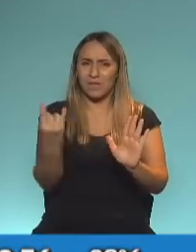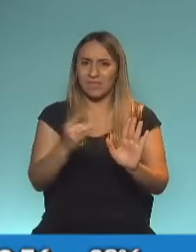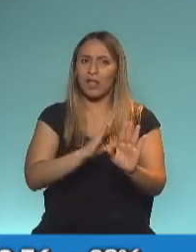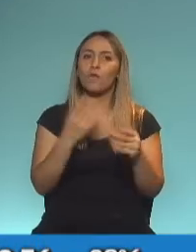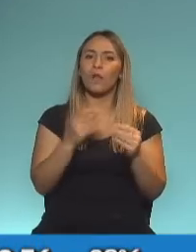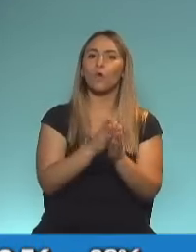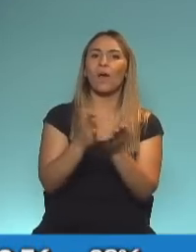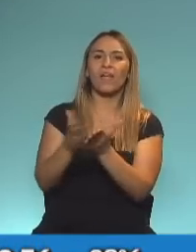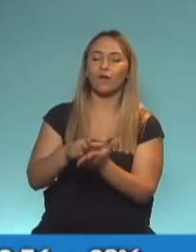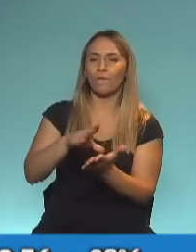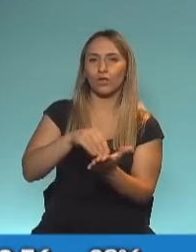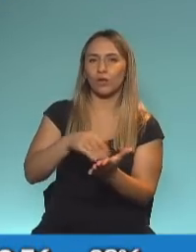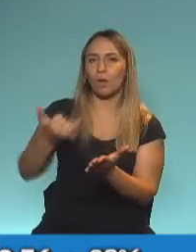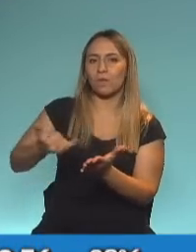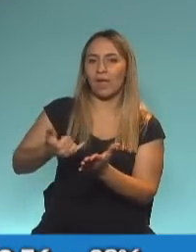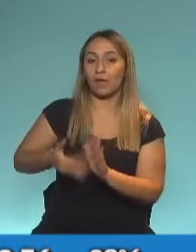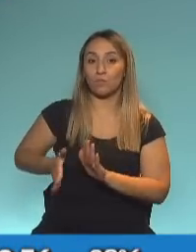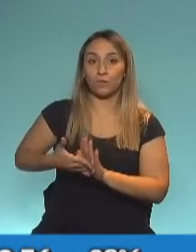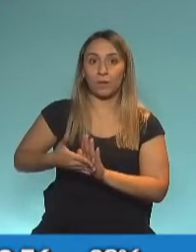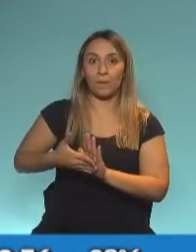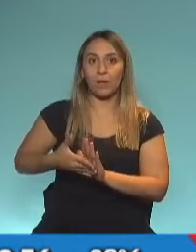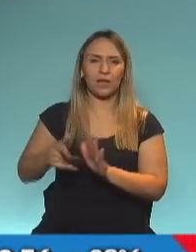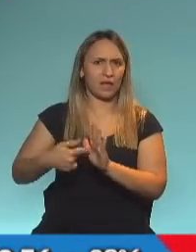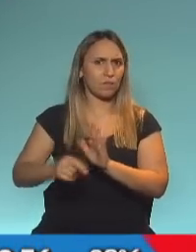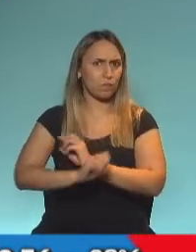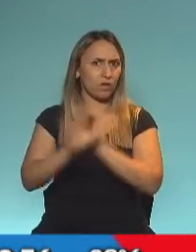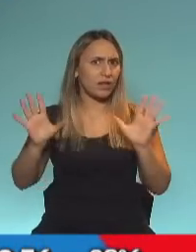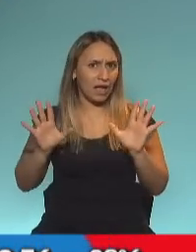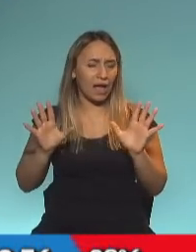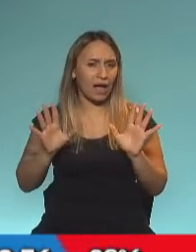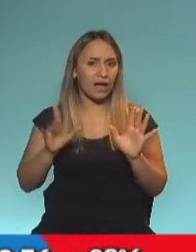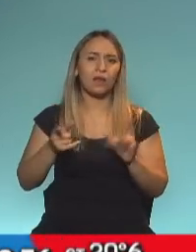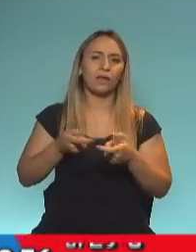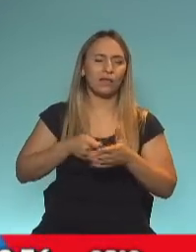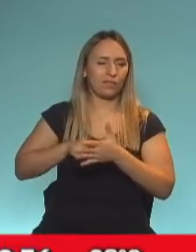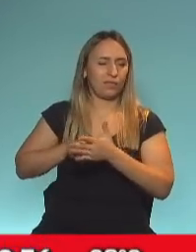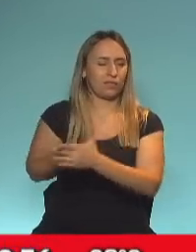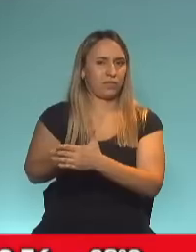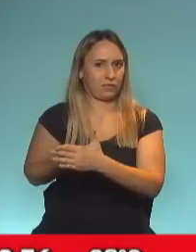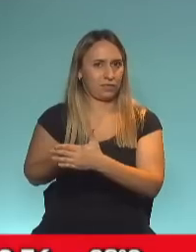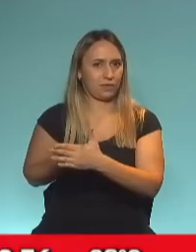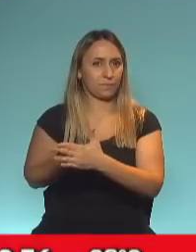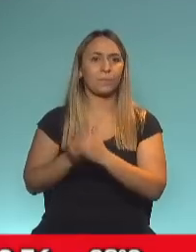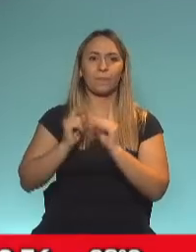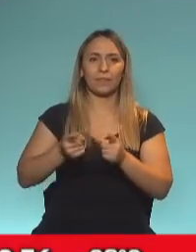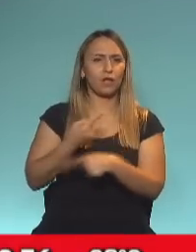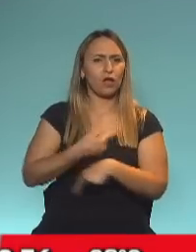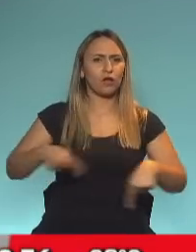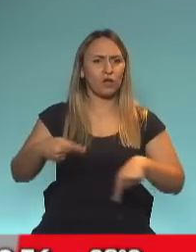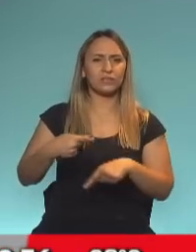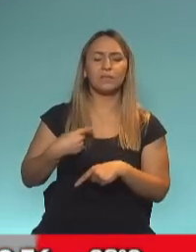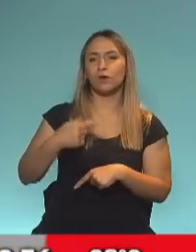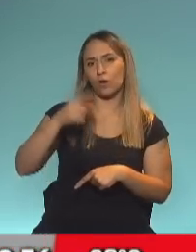fotocopias de los cuadernos, donde está muy en claro todo lo que han hecho, los aprietes que le han hecho, las cosas que le decían